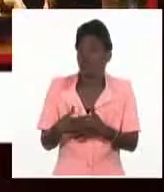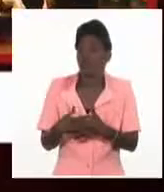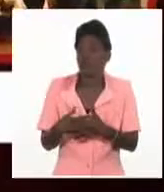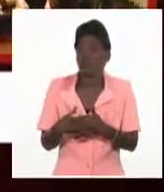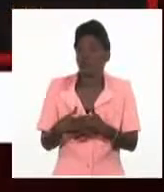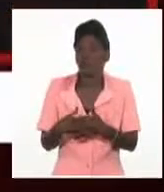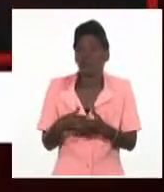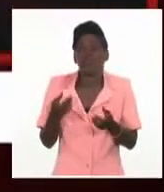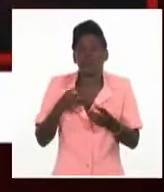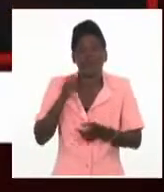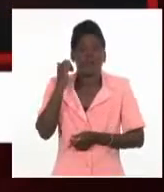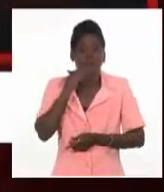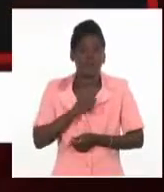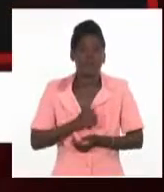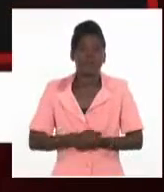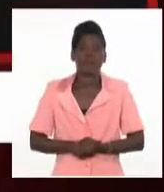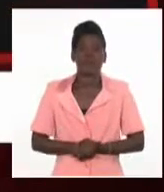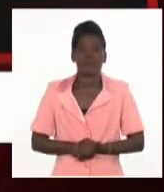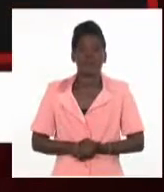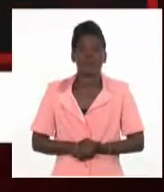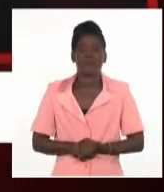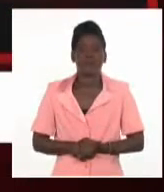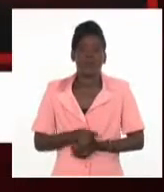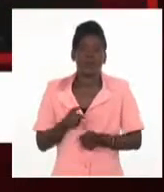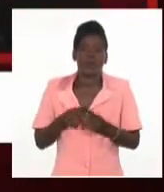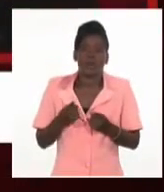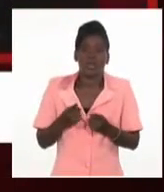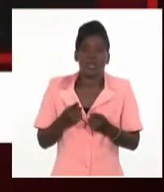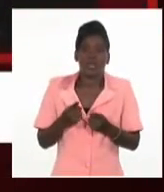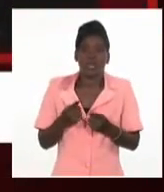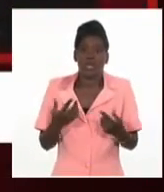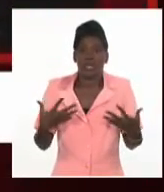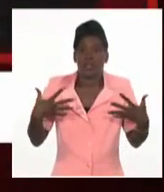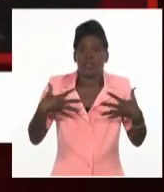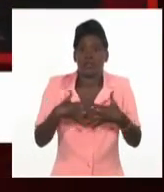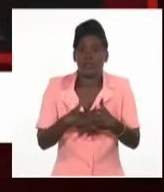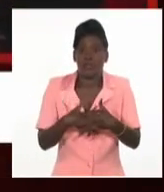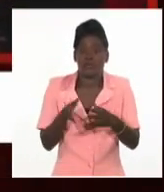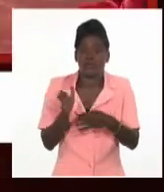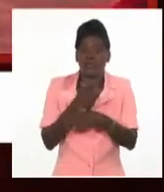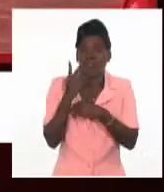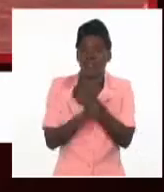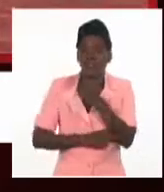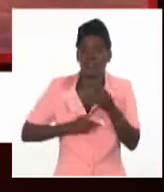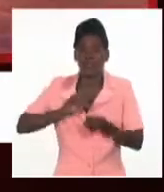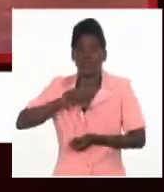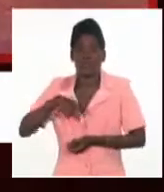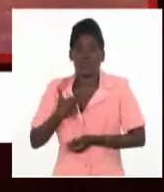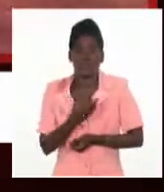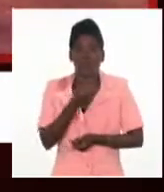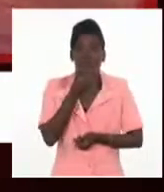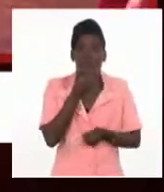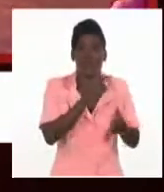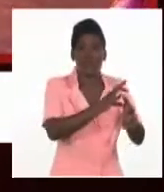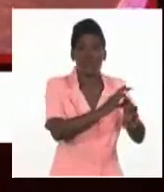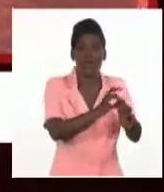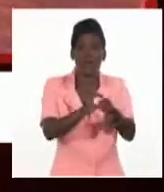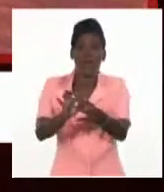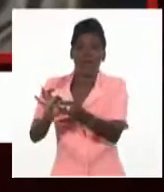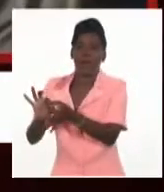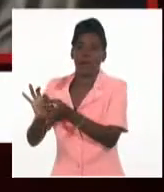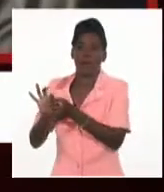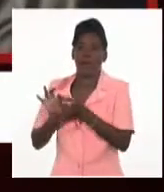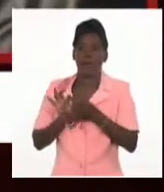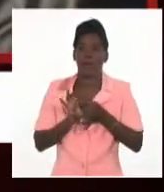dedicarle muchísimo más, porque la cultura es el eje fundamental de la relación entre los pueblos, entre las personas y